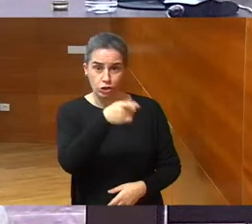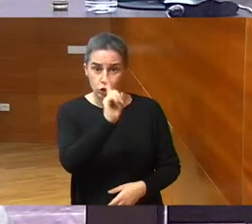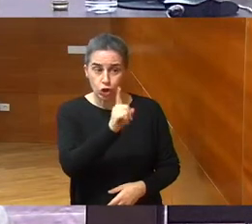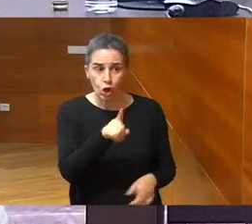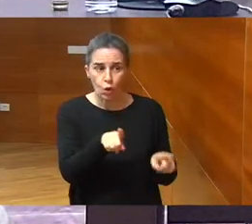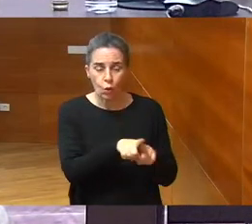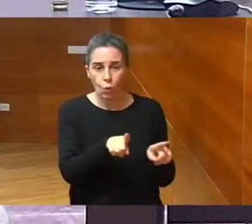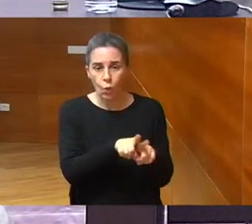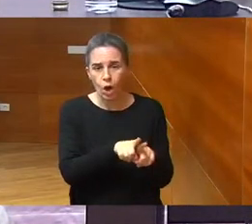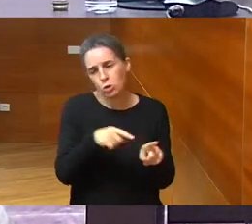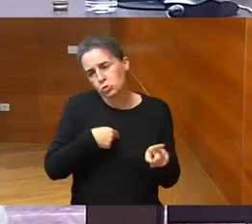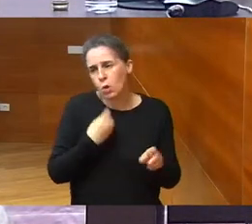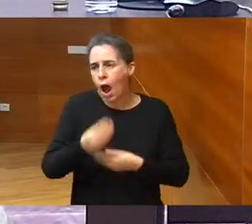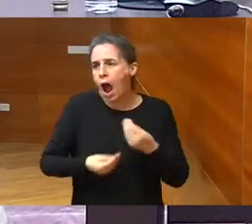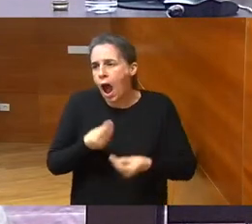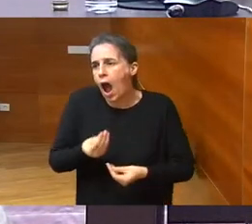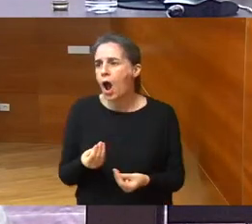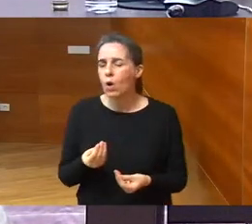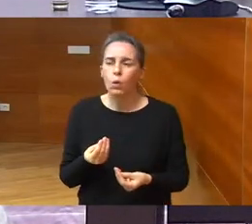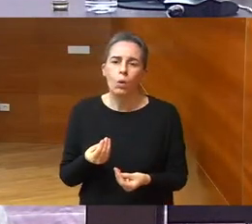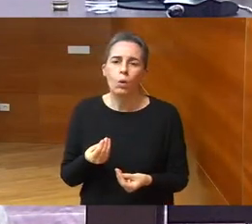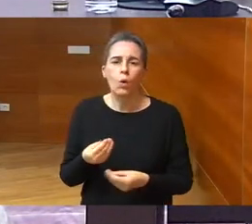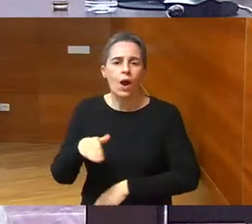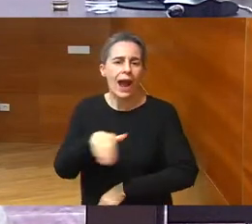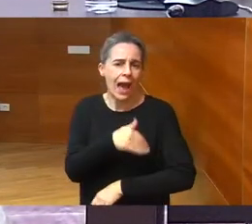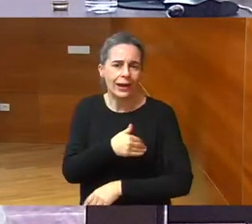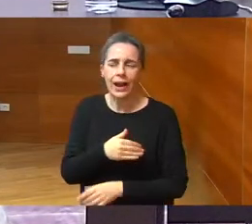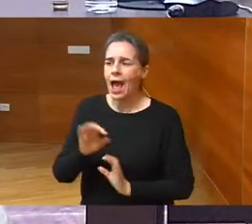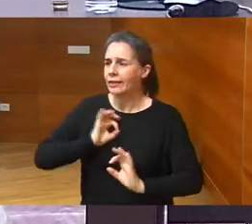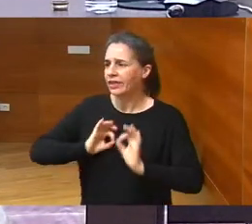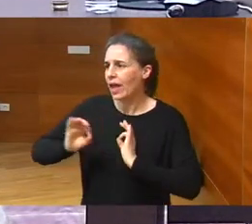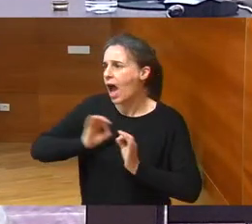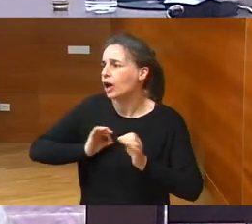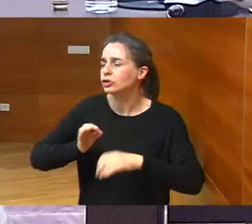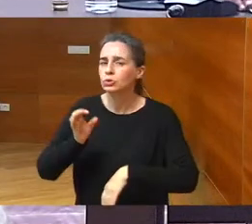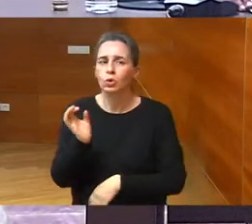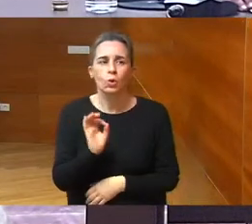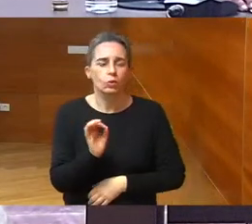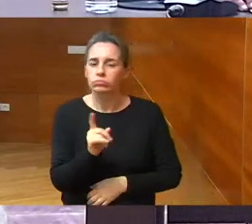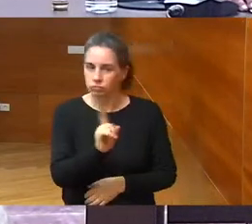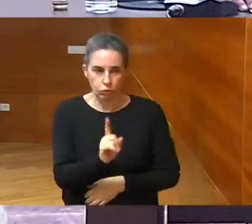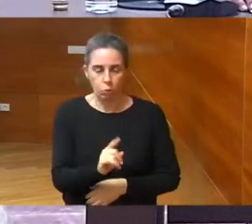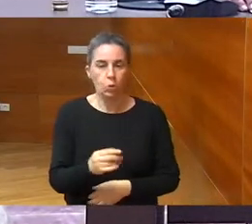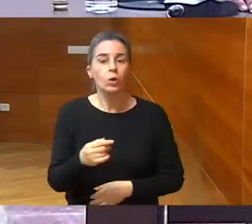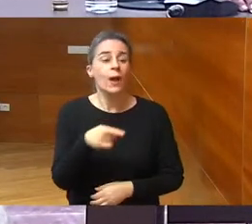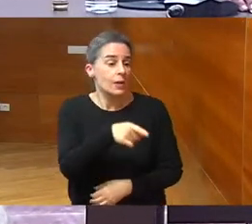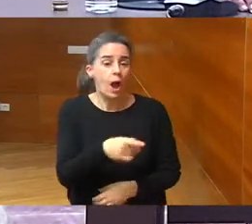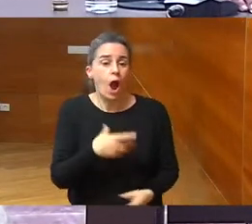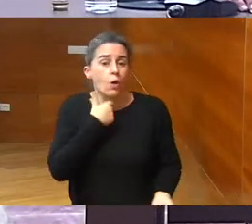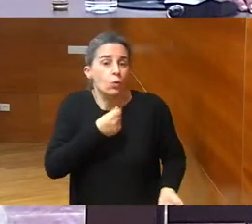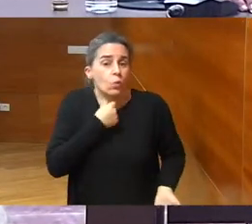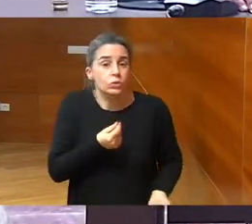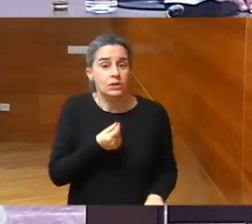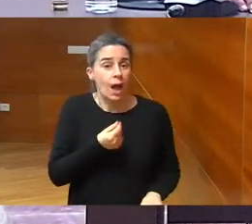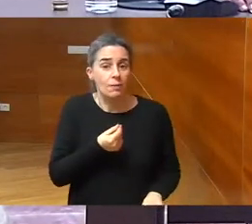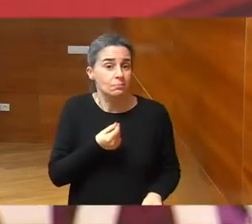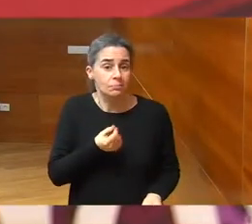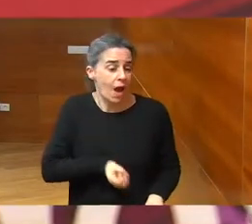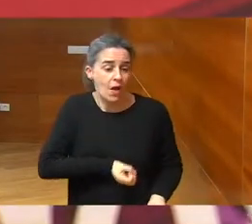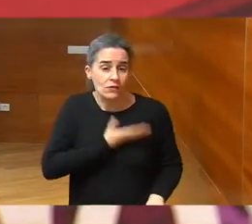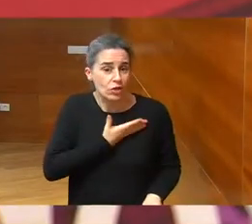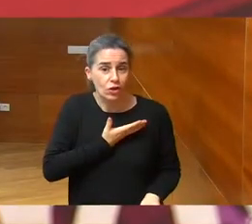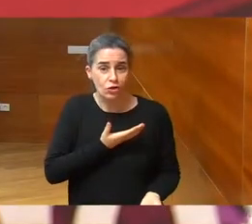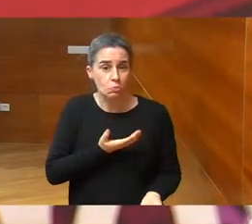como boba hacer una carrera no no teatro Bogotá ofrecer una carrera no sino que le gustaba hacerlo o